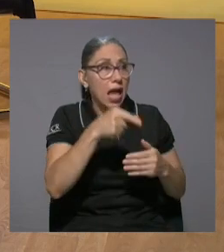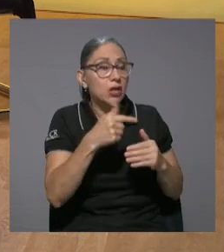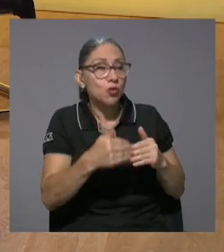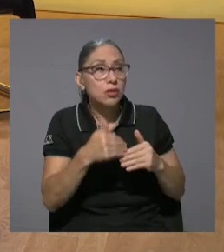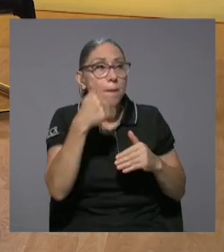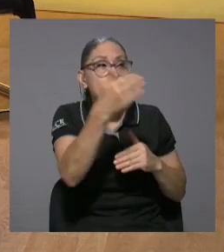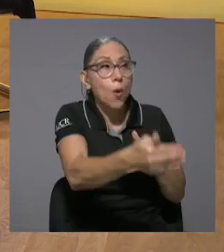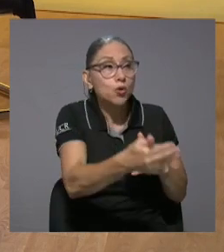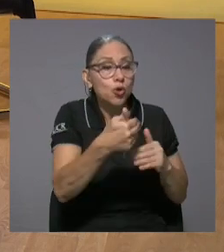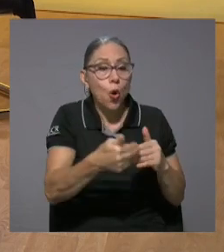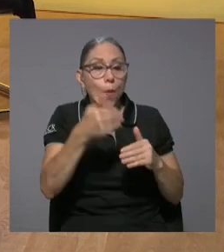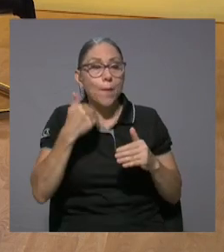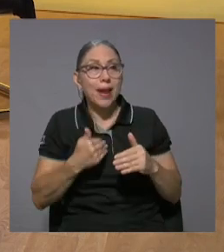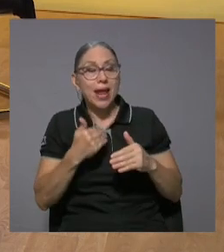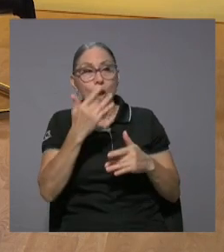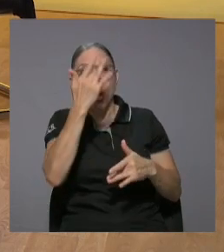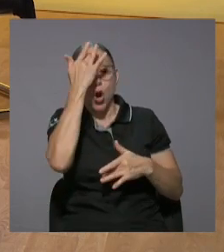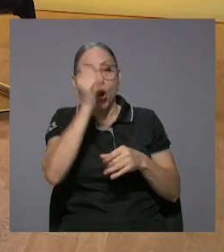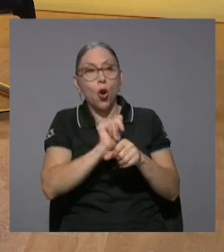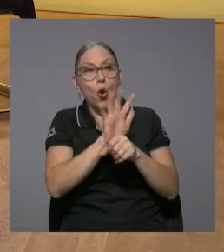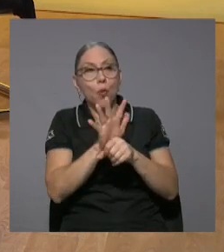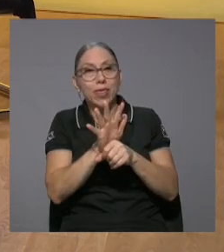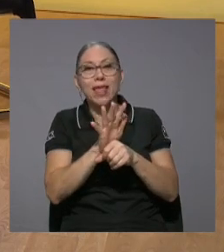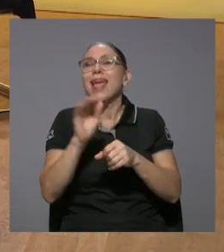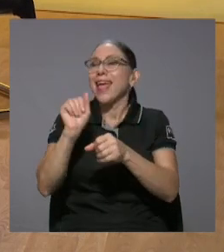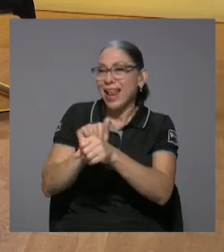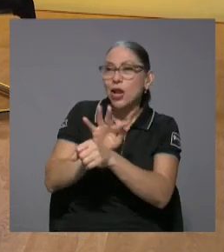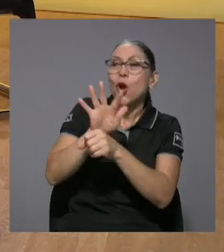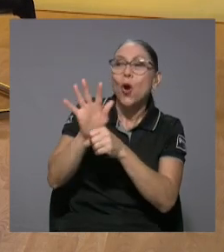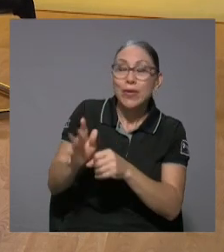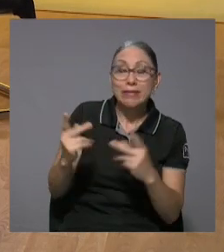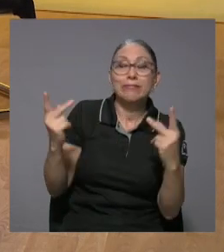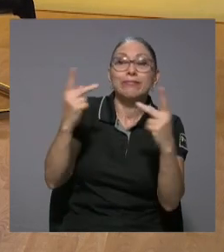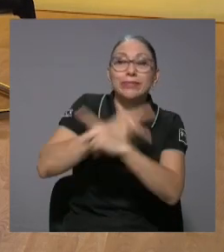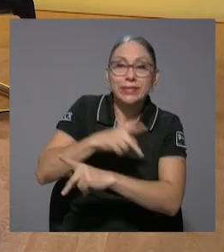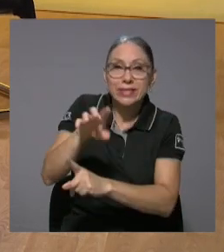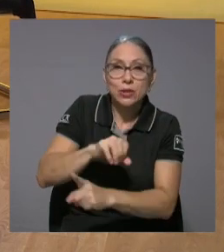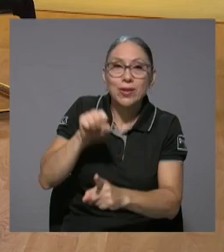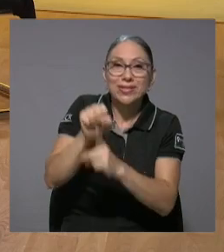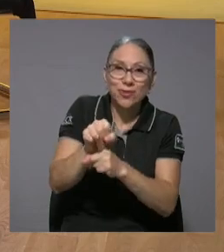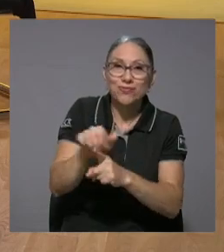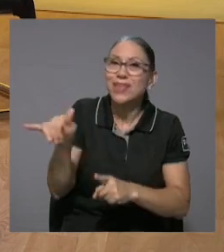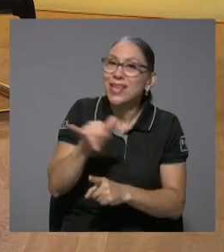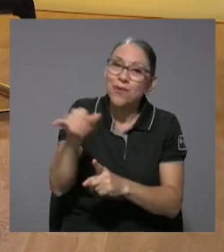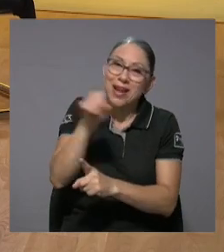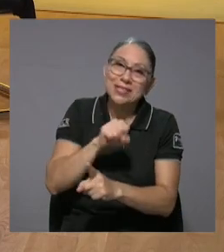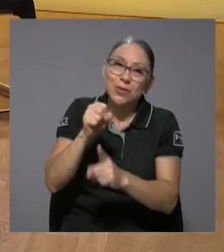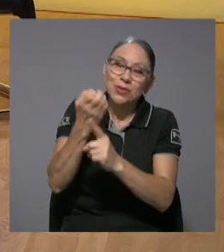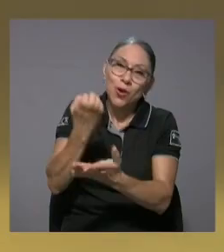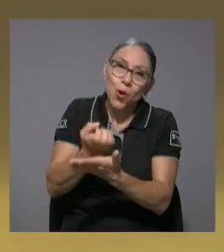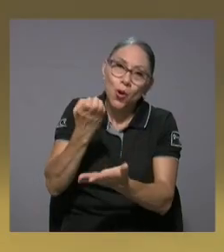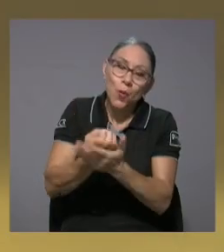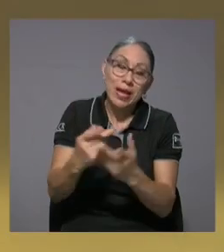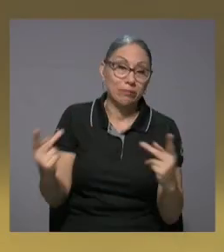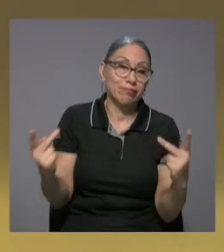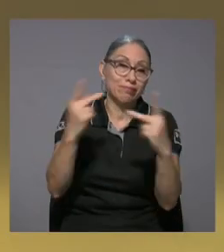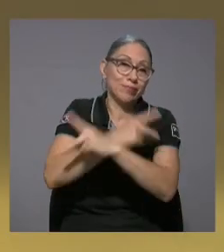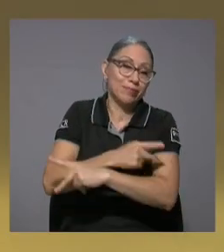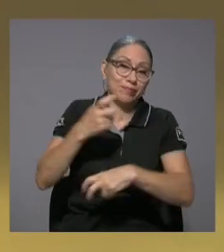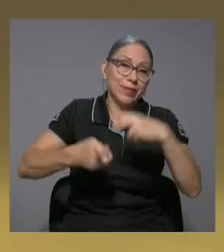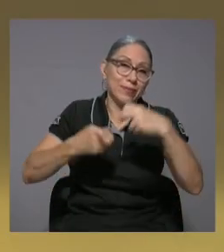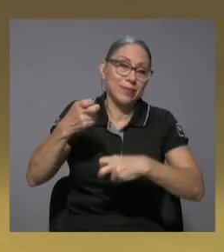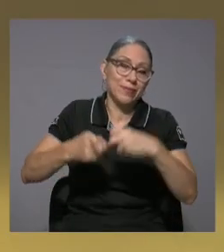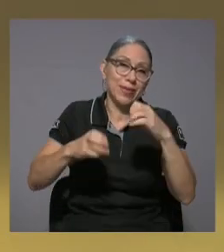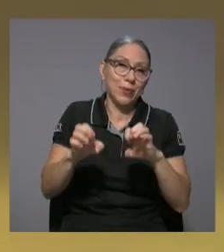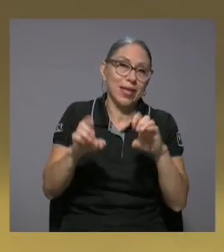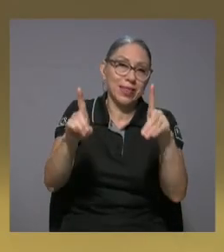pre-COVID? El COVID agravó la situación, como agravó la situación económica, agravó la crisis en el sistema educativo, pero viene desde antes. Ya en